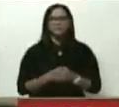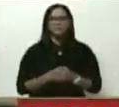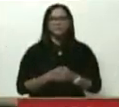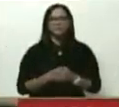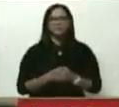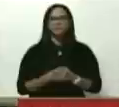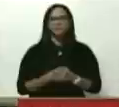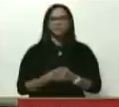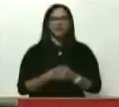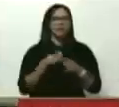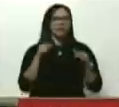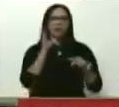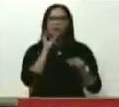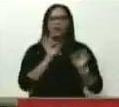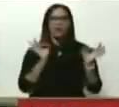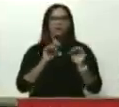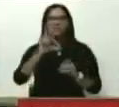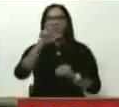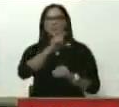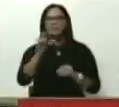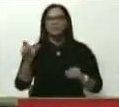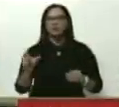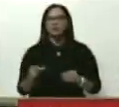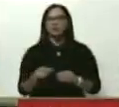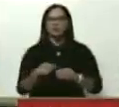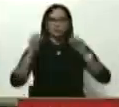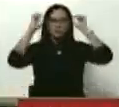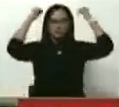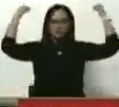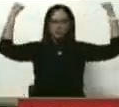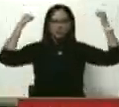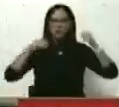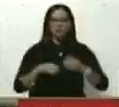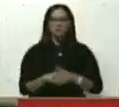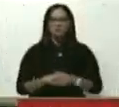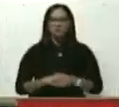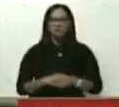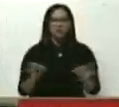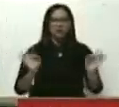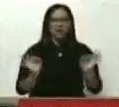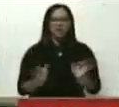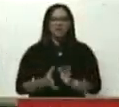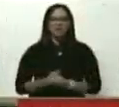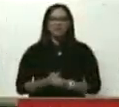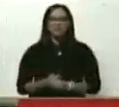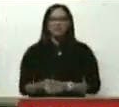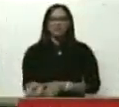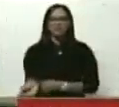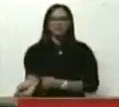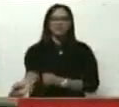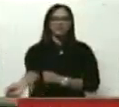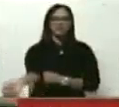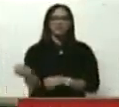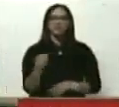Allá no había nadie, yo tres personas en una calle con un sombrero, más nada, no lo reclamó